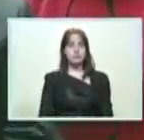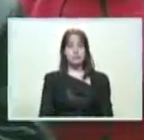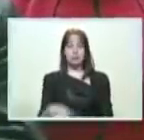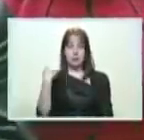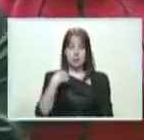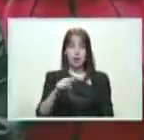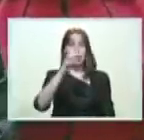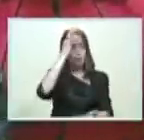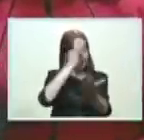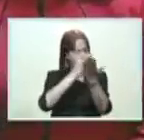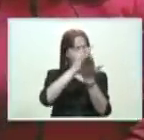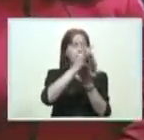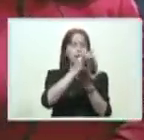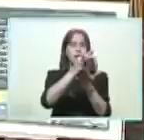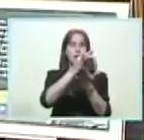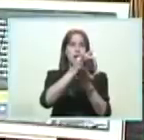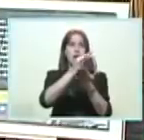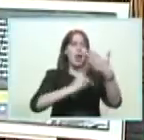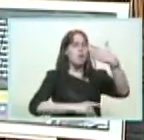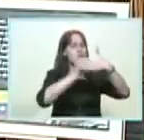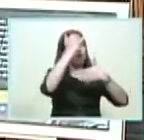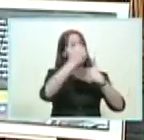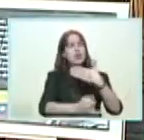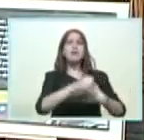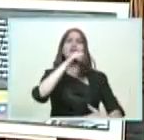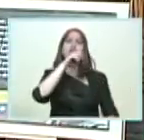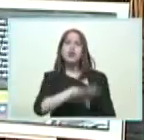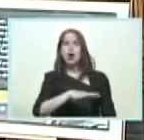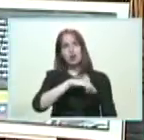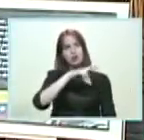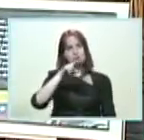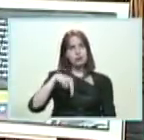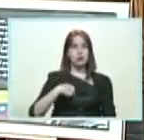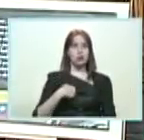Tengamos fe en nuestro proyecto histórico,